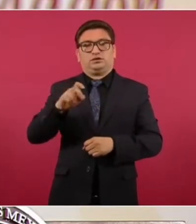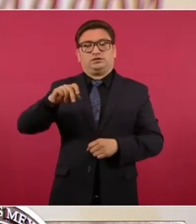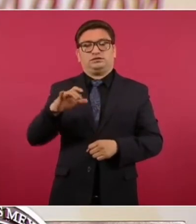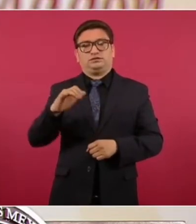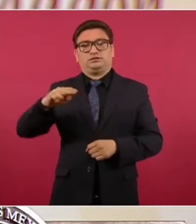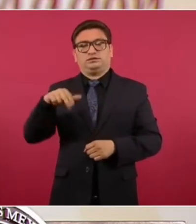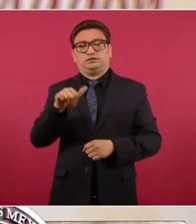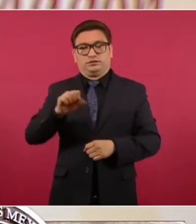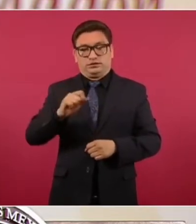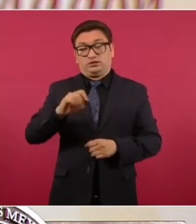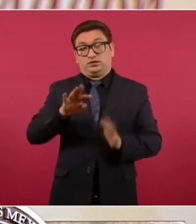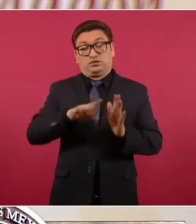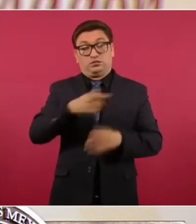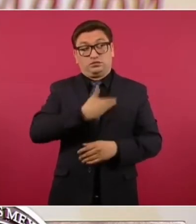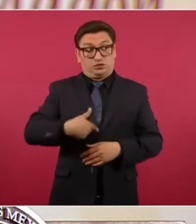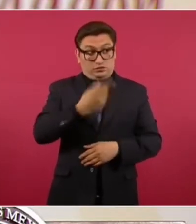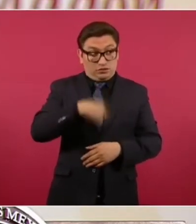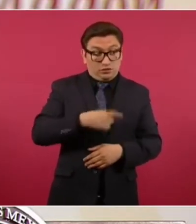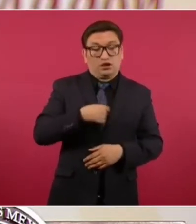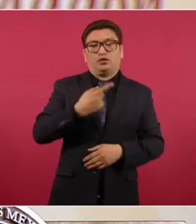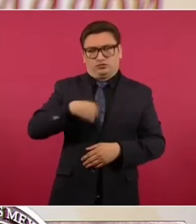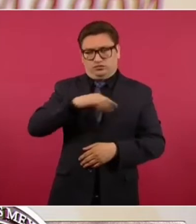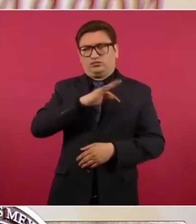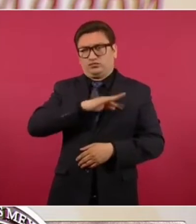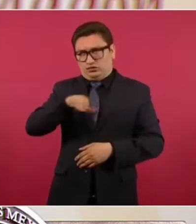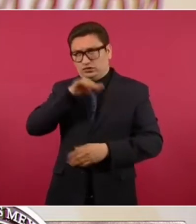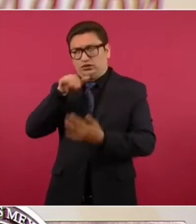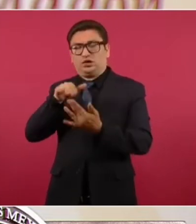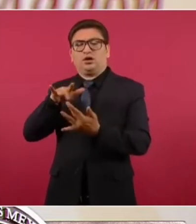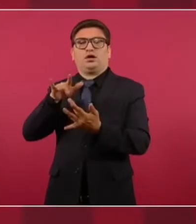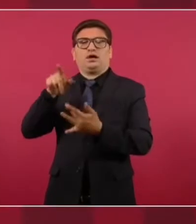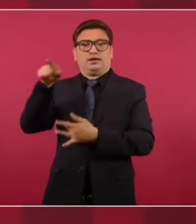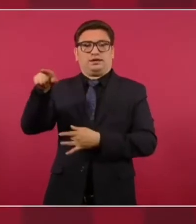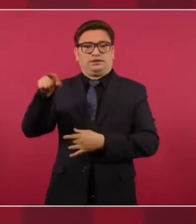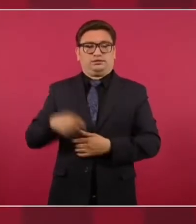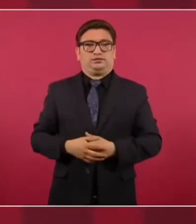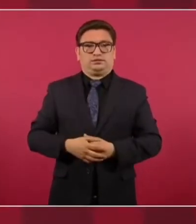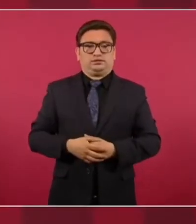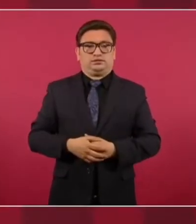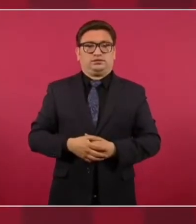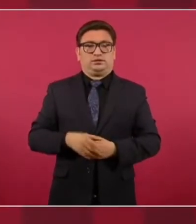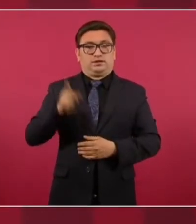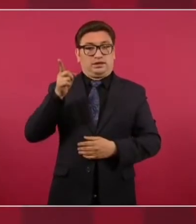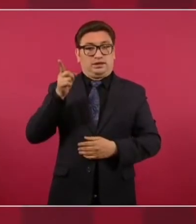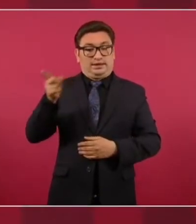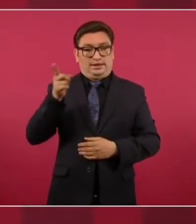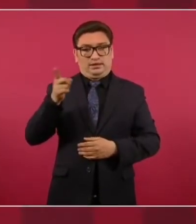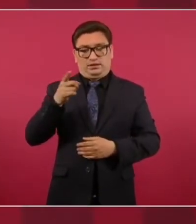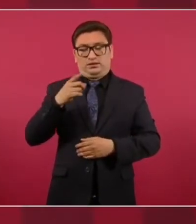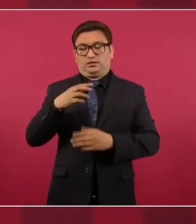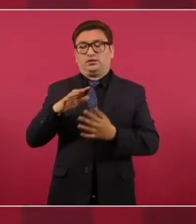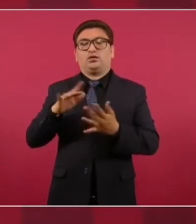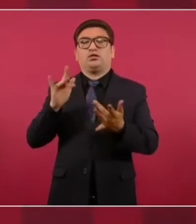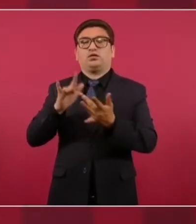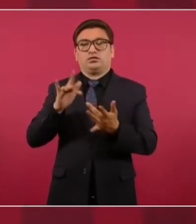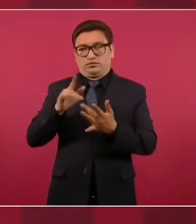y si así nos lo instruye el presidente, lo veremos con él, que es el que tiene también la relación con la Comisión Ejecutiva